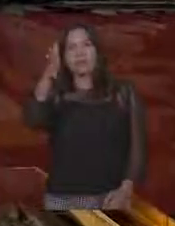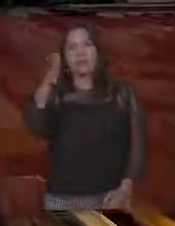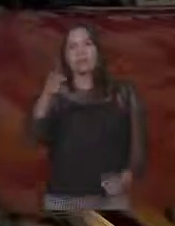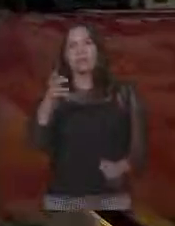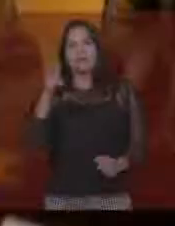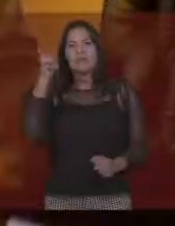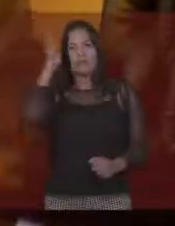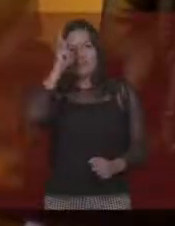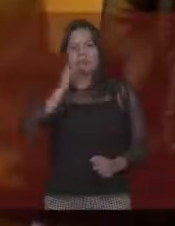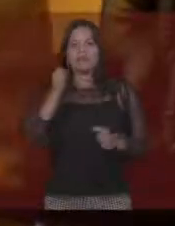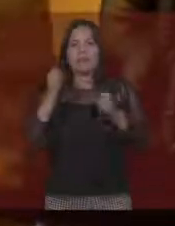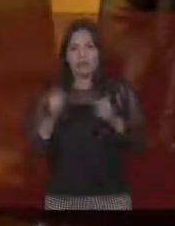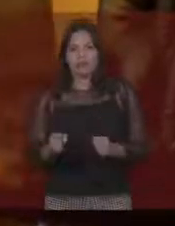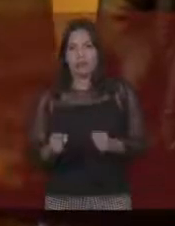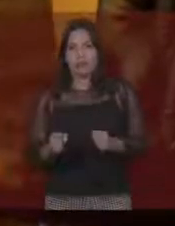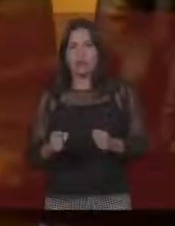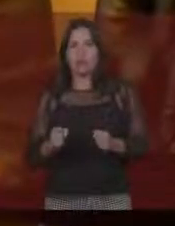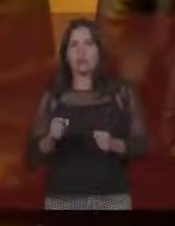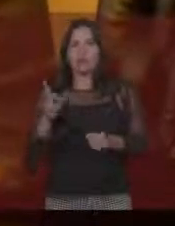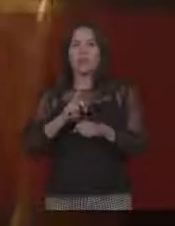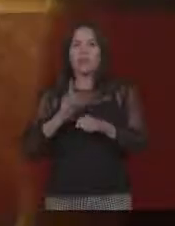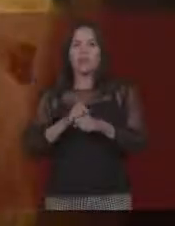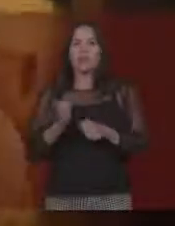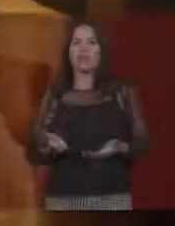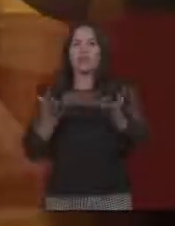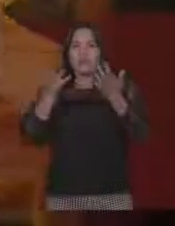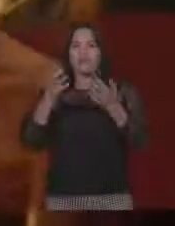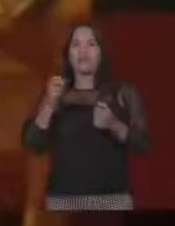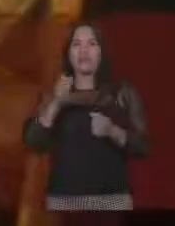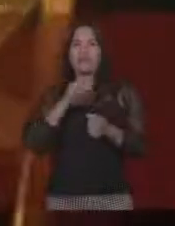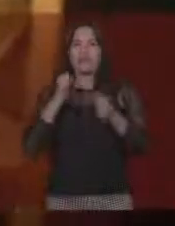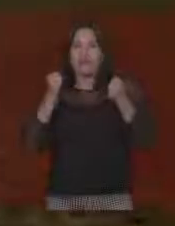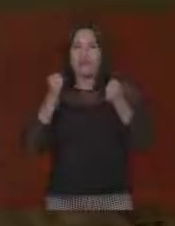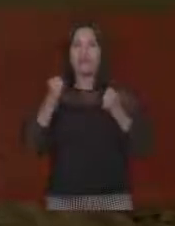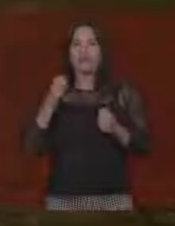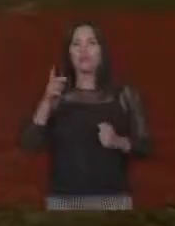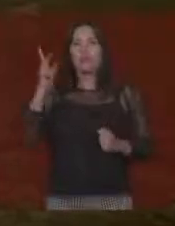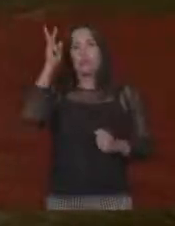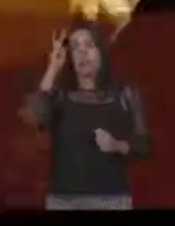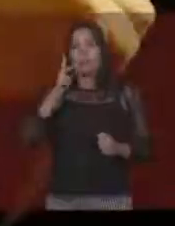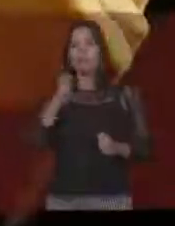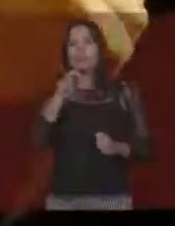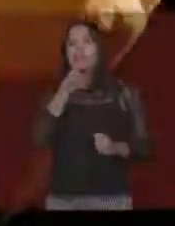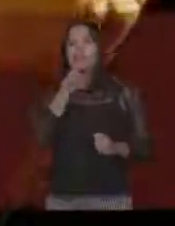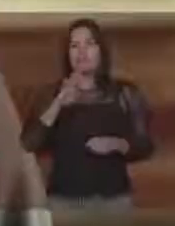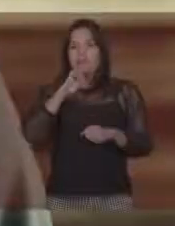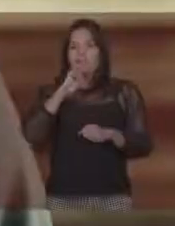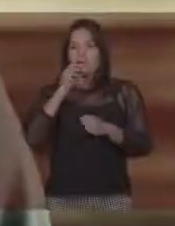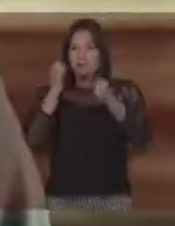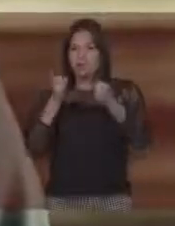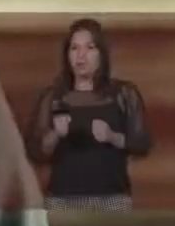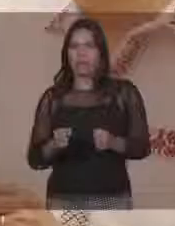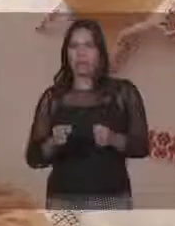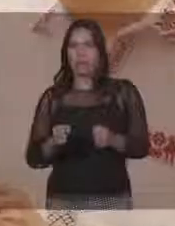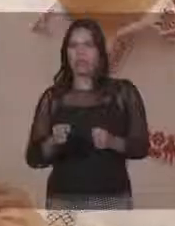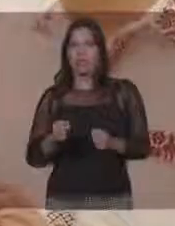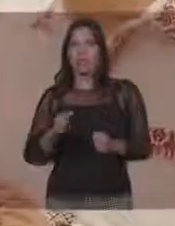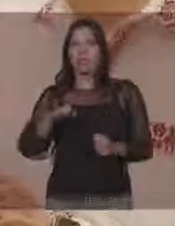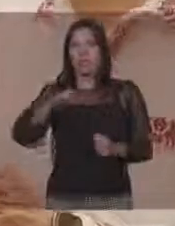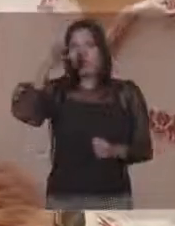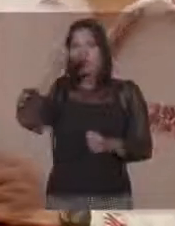El Hidalgo que quiero es un Hidalgo empoderado, que se levanta, que sea líder. Un Hidalgo con madres